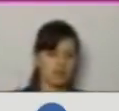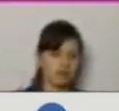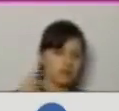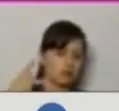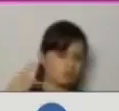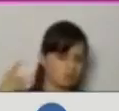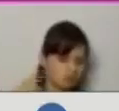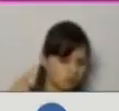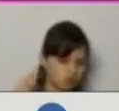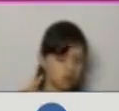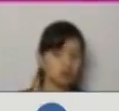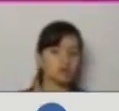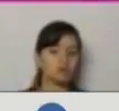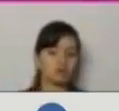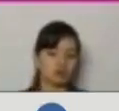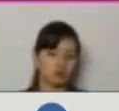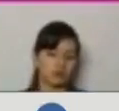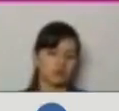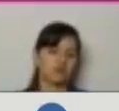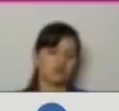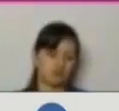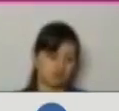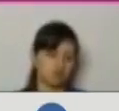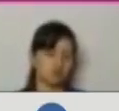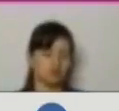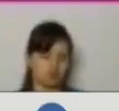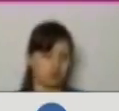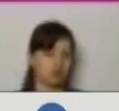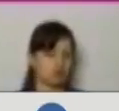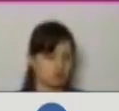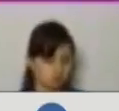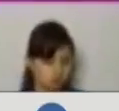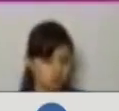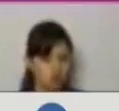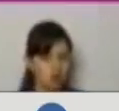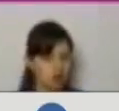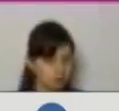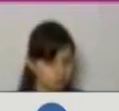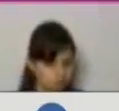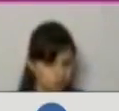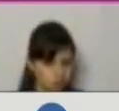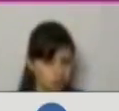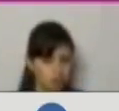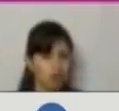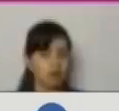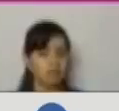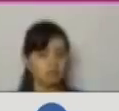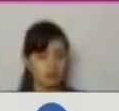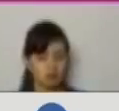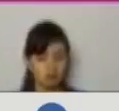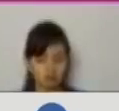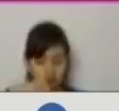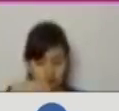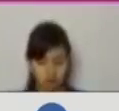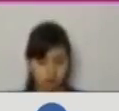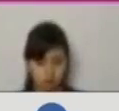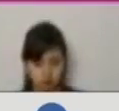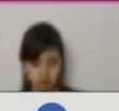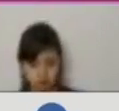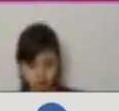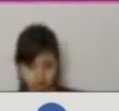por responsabilidad con la gobernabilidad democrática, pero que el INE se haga cargo de la elección en